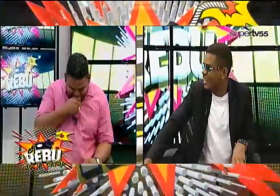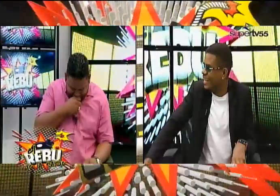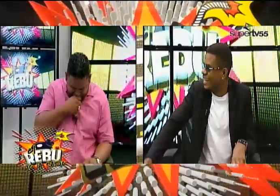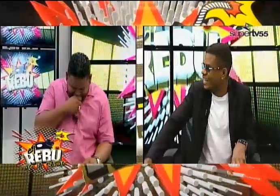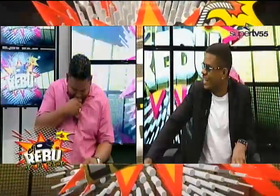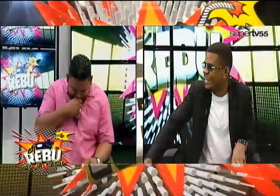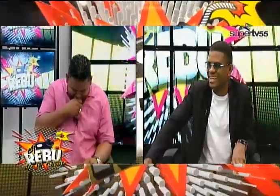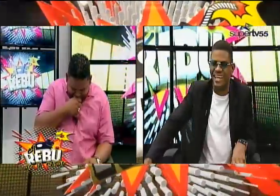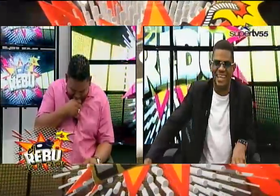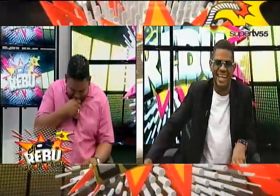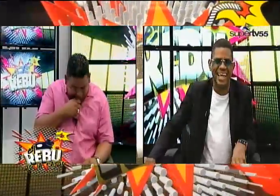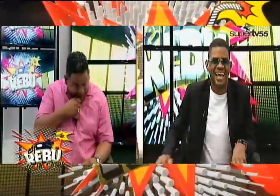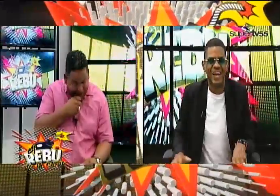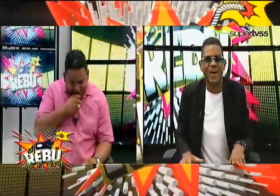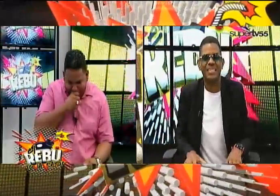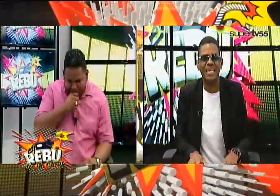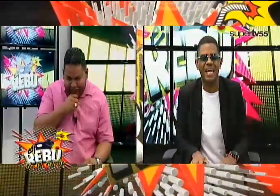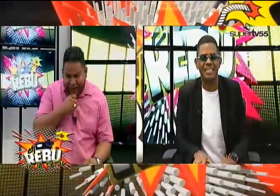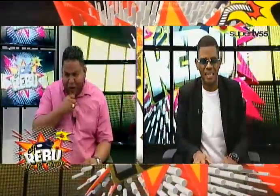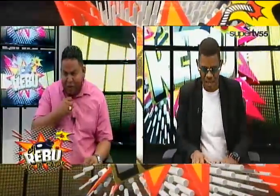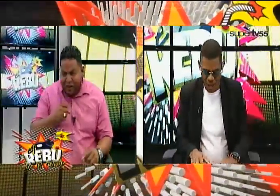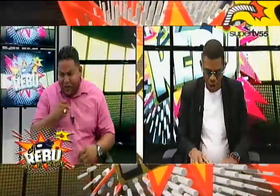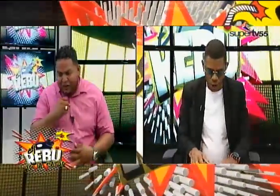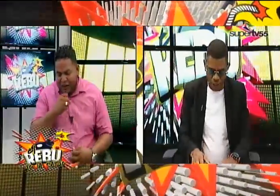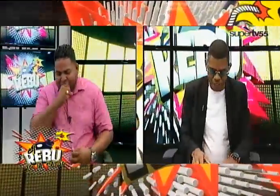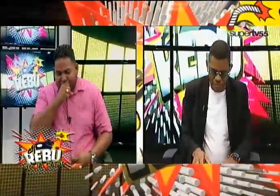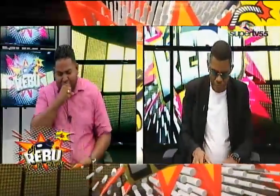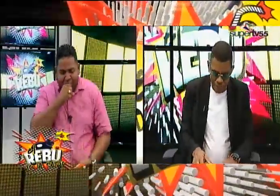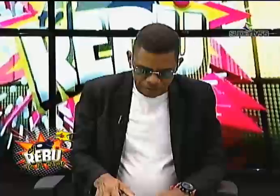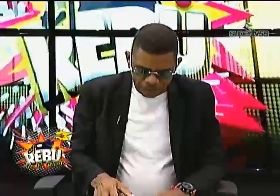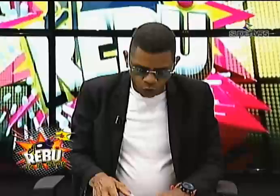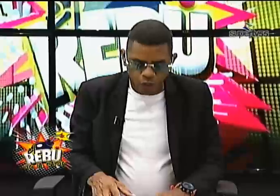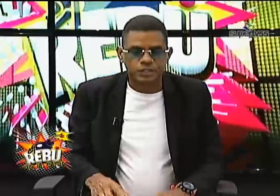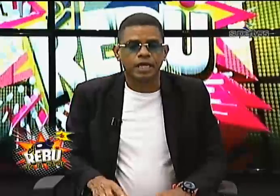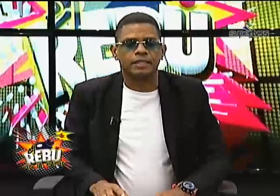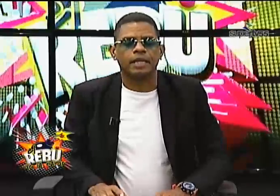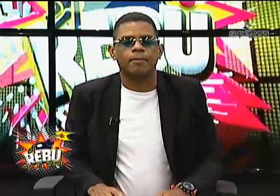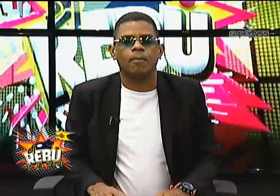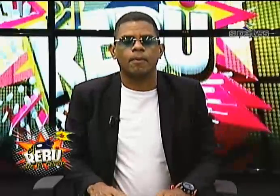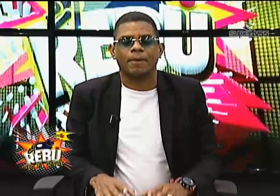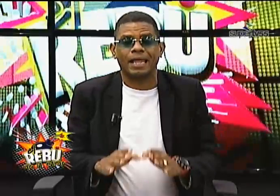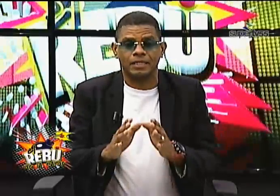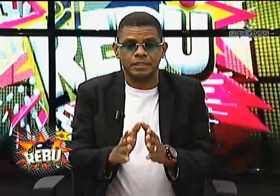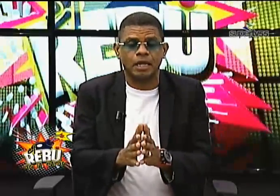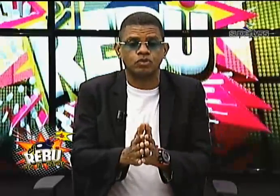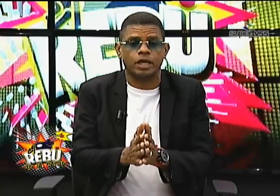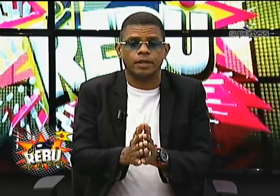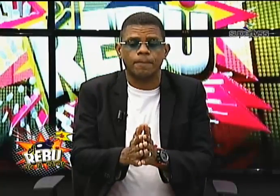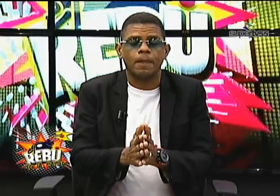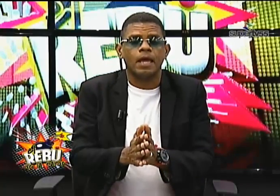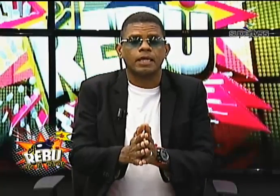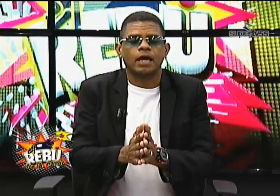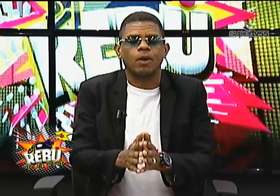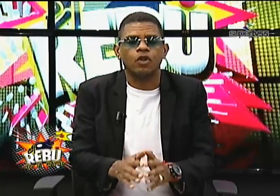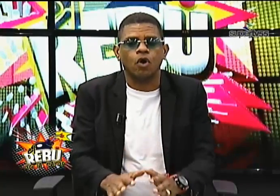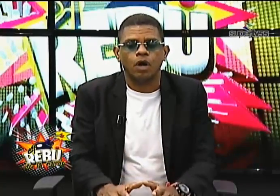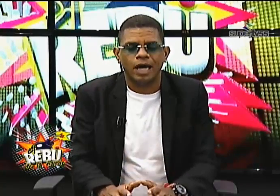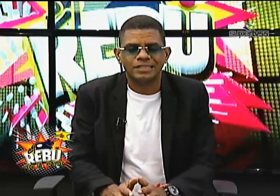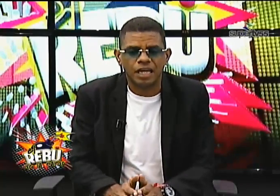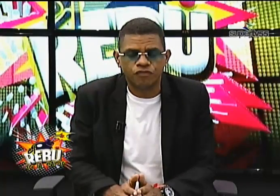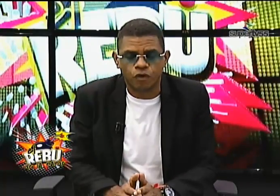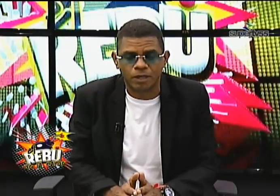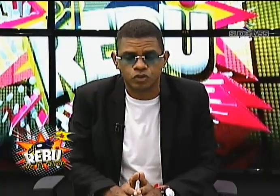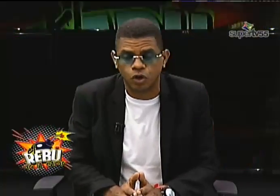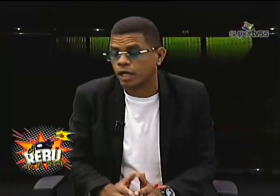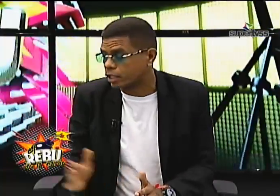¿De qué Clinton tú me estás hablando? Lo que sí es. ¿Qué tos me dio? Lo que sí es, tenemos para decirle a ustedes. Ay, Dios. Que cuando